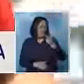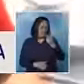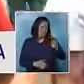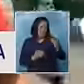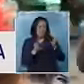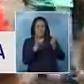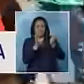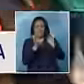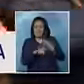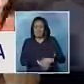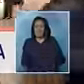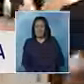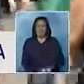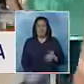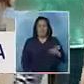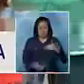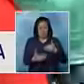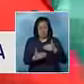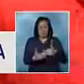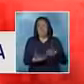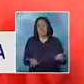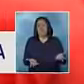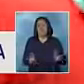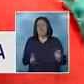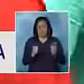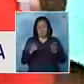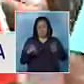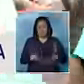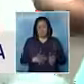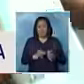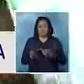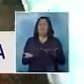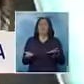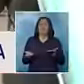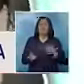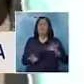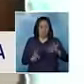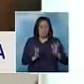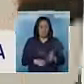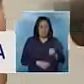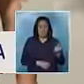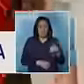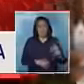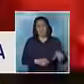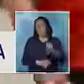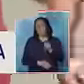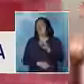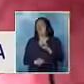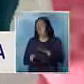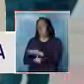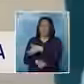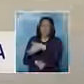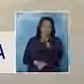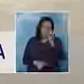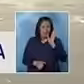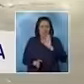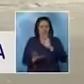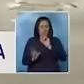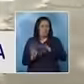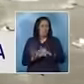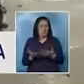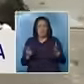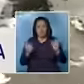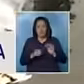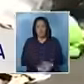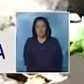abandonado y estamos a Puerta de navidad no hay nada Dónde está el alcalde no son los únicos girones todo una basura un montón de